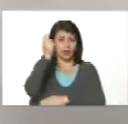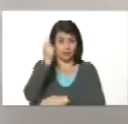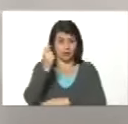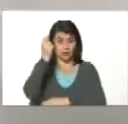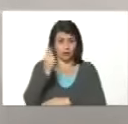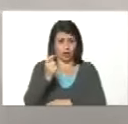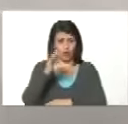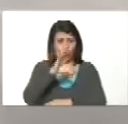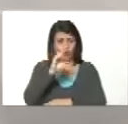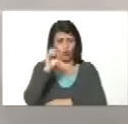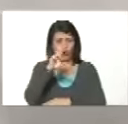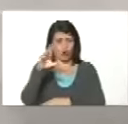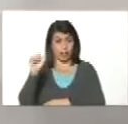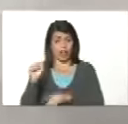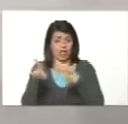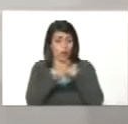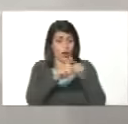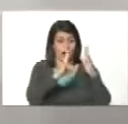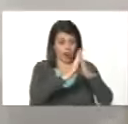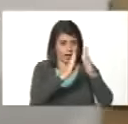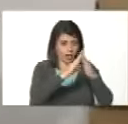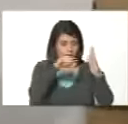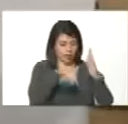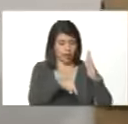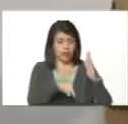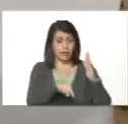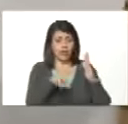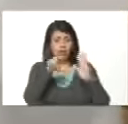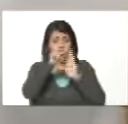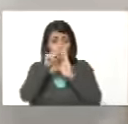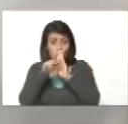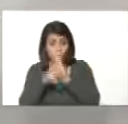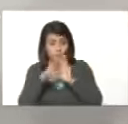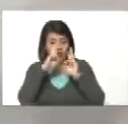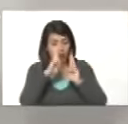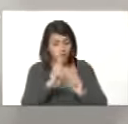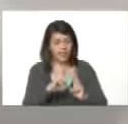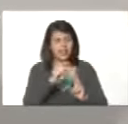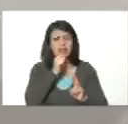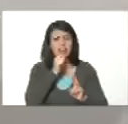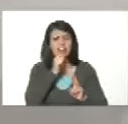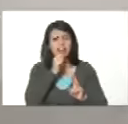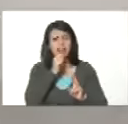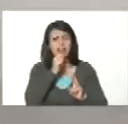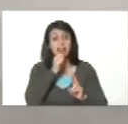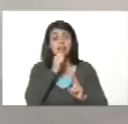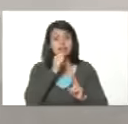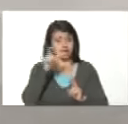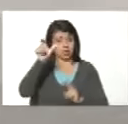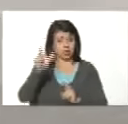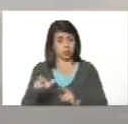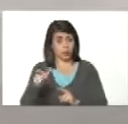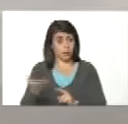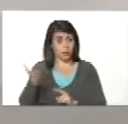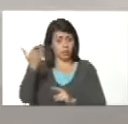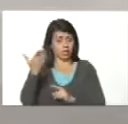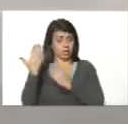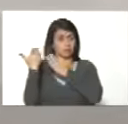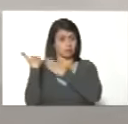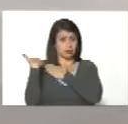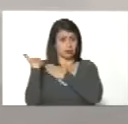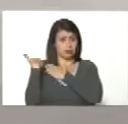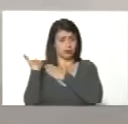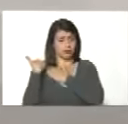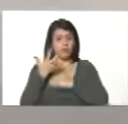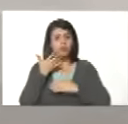Correa, como en toda casa, las normas que se respetan son las normas del anfitrión.